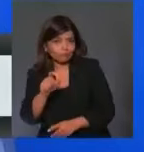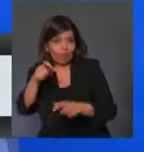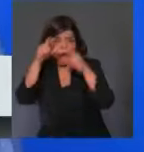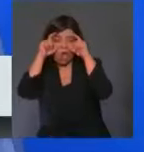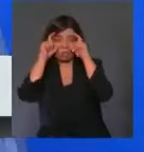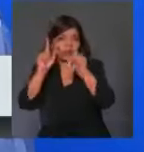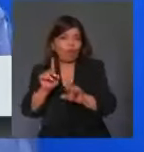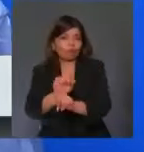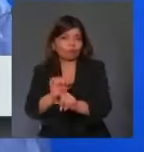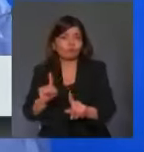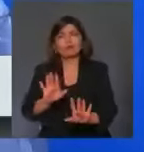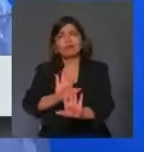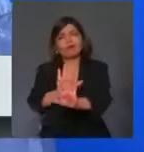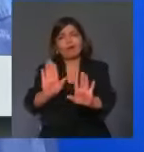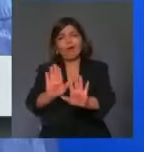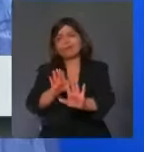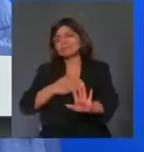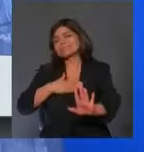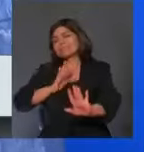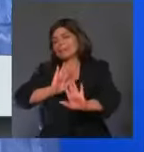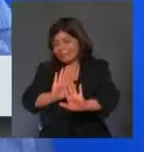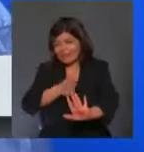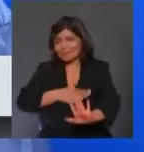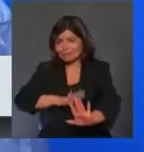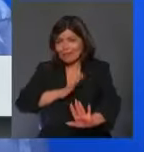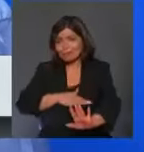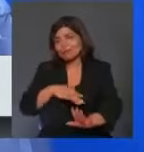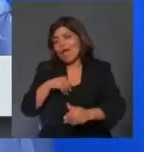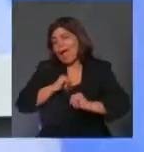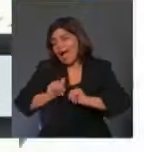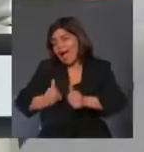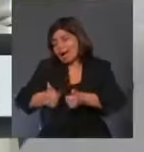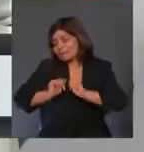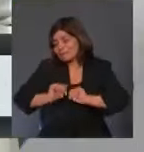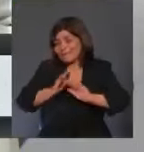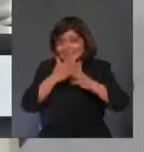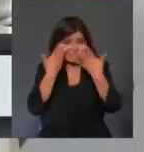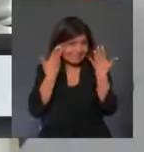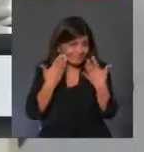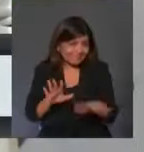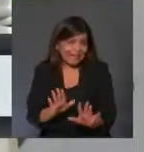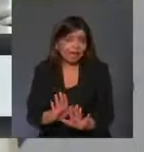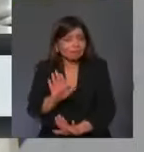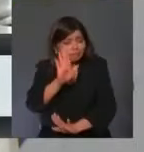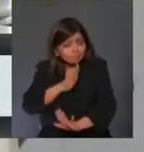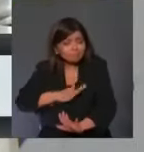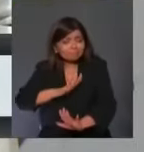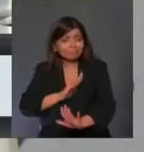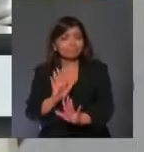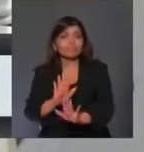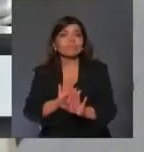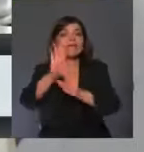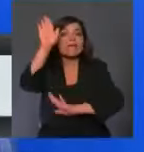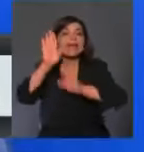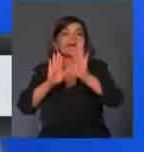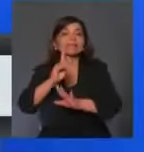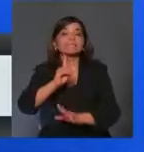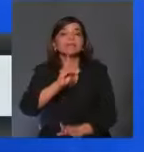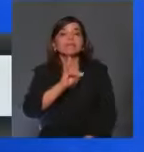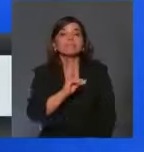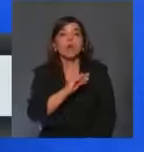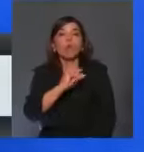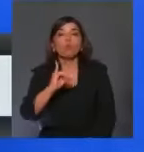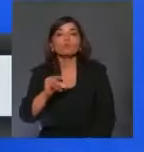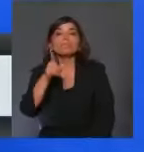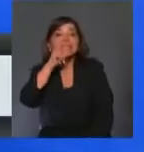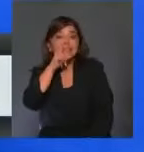pues, déjenme digerir la derrota, pues por favor. La candidata de la UDI es Evelyn Matthei. No hay